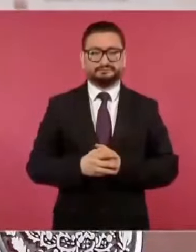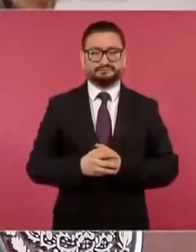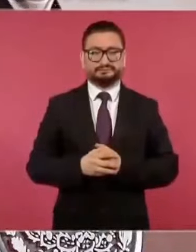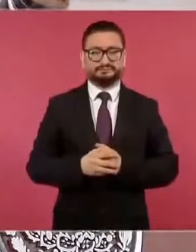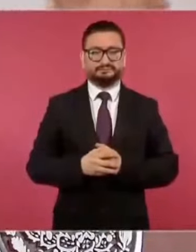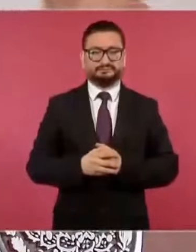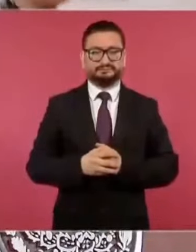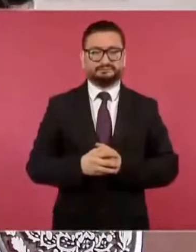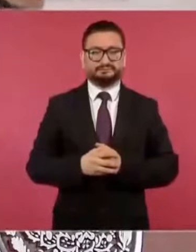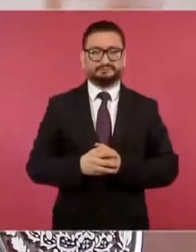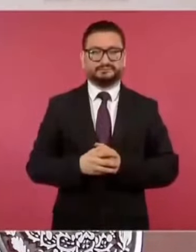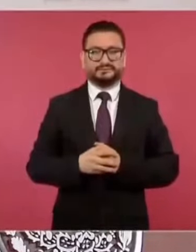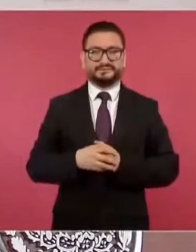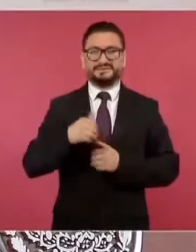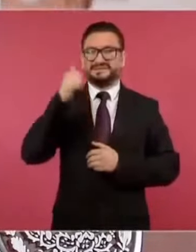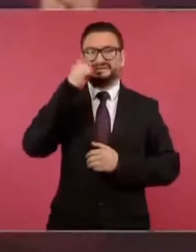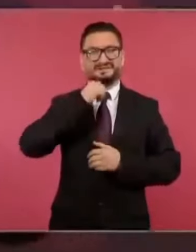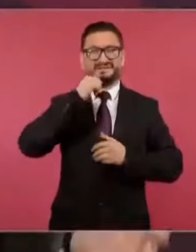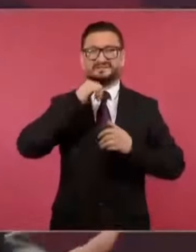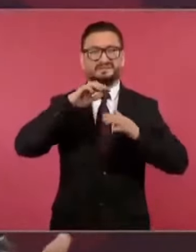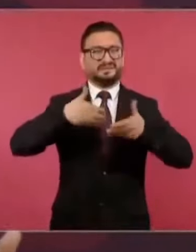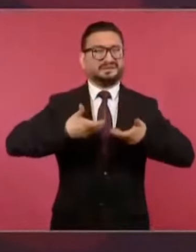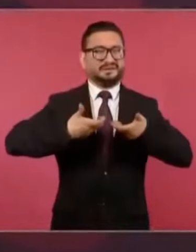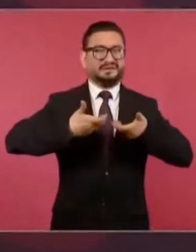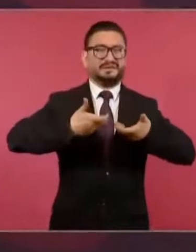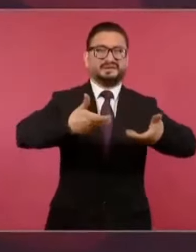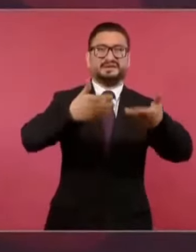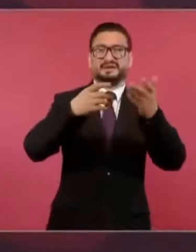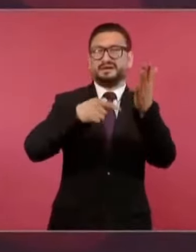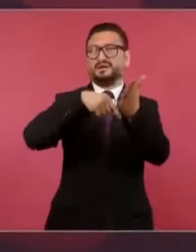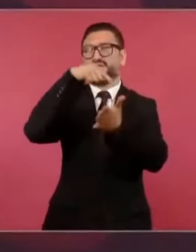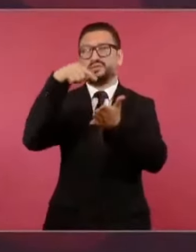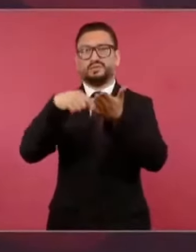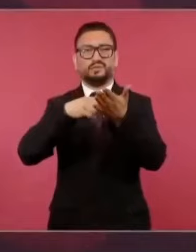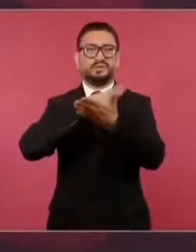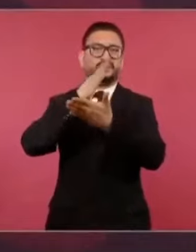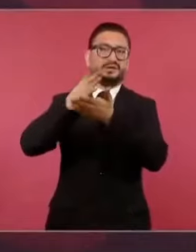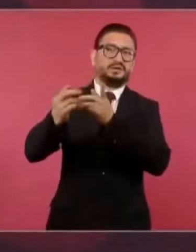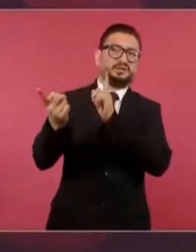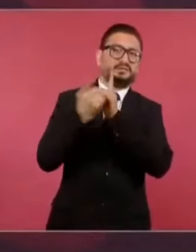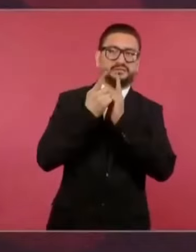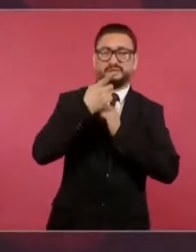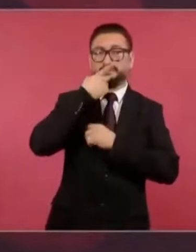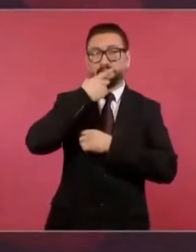Me lo dicen en la calle, donde quiera que vamos,